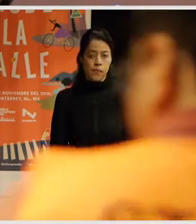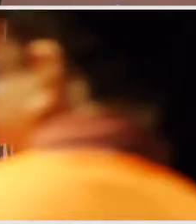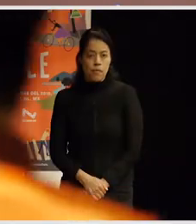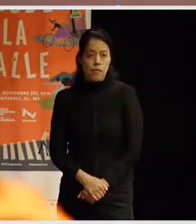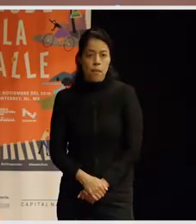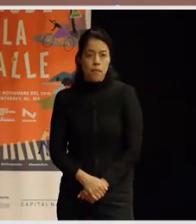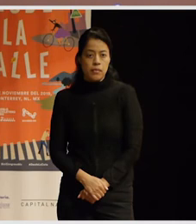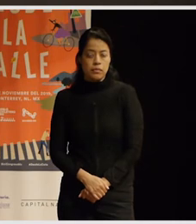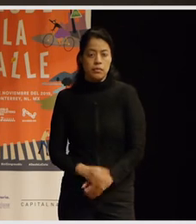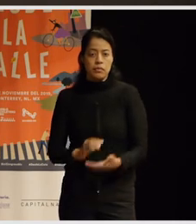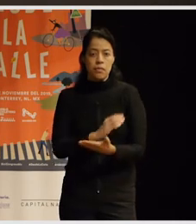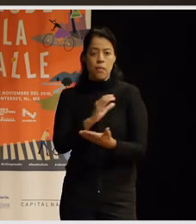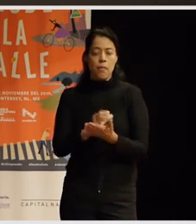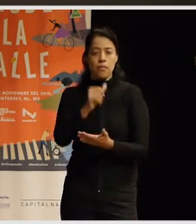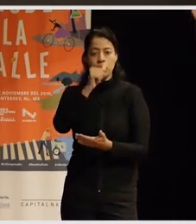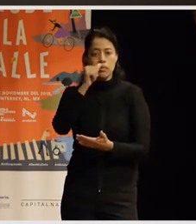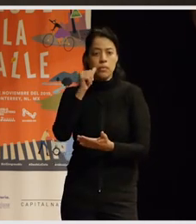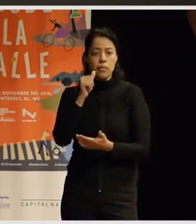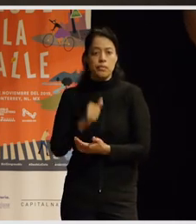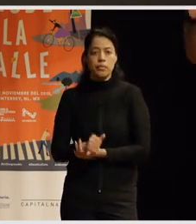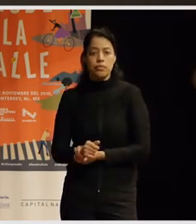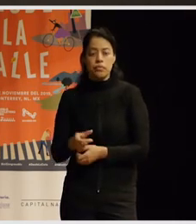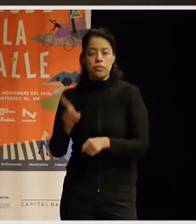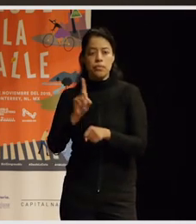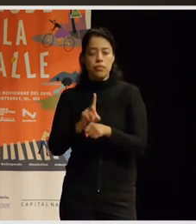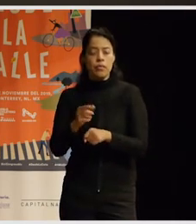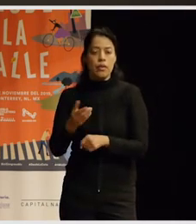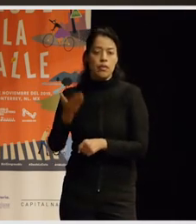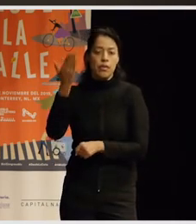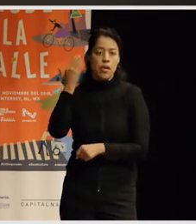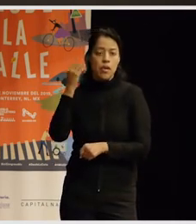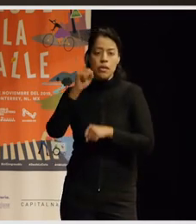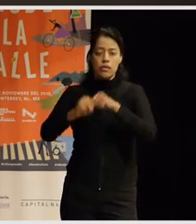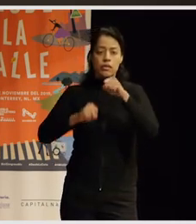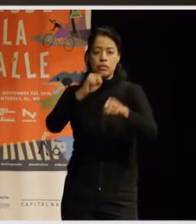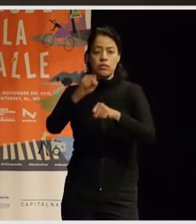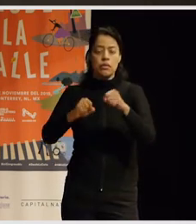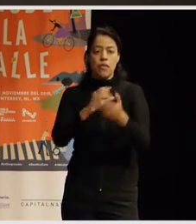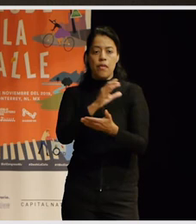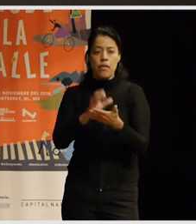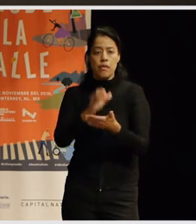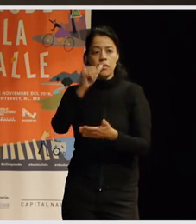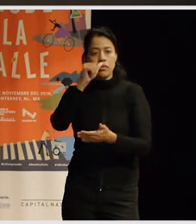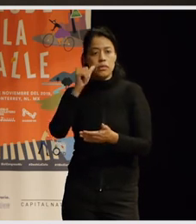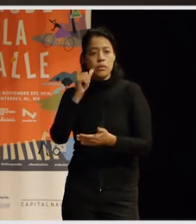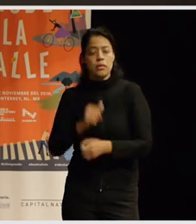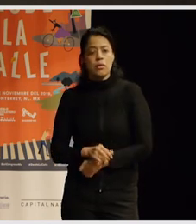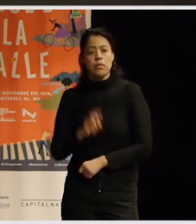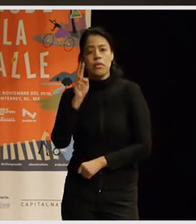a la chica de ciudad juárez el otro día fuimos justo a rodar a ciudad juárez y si